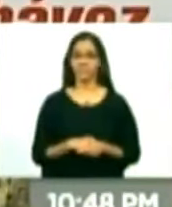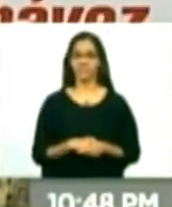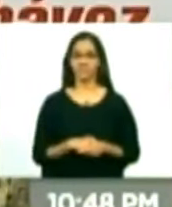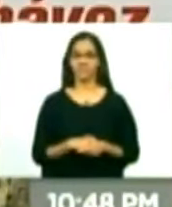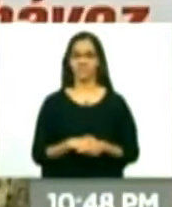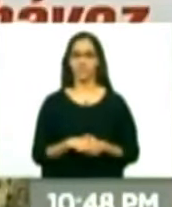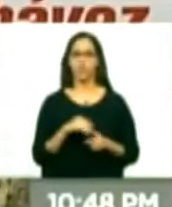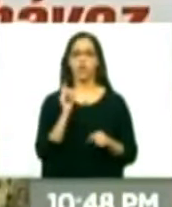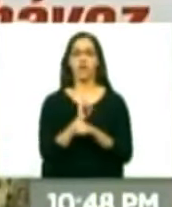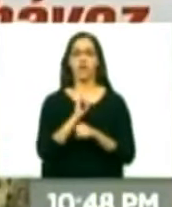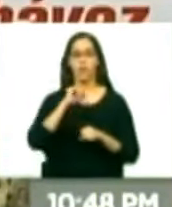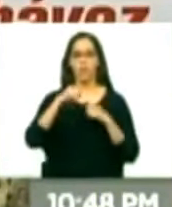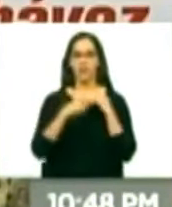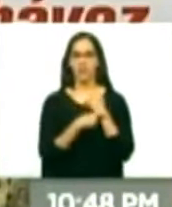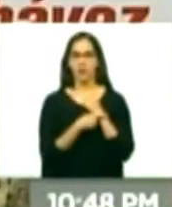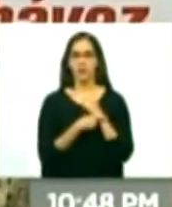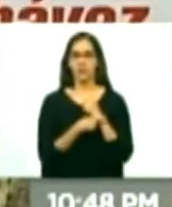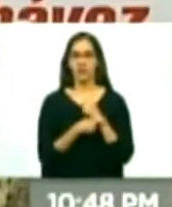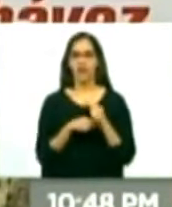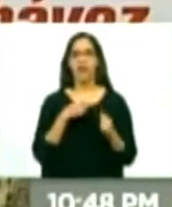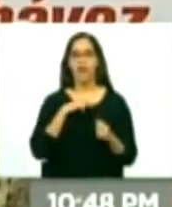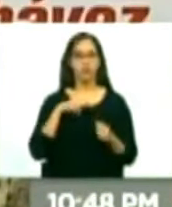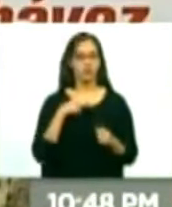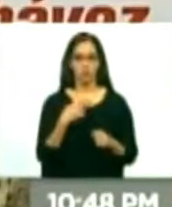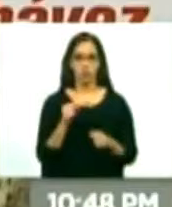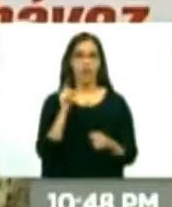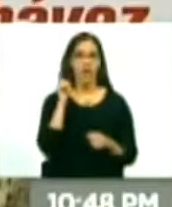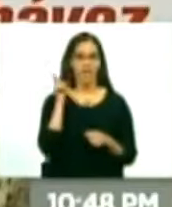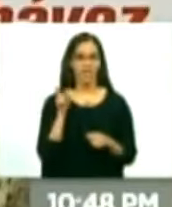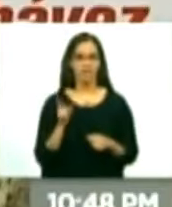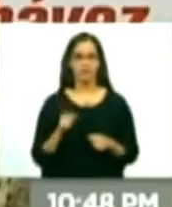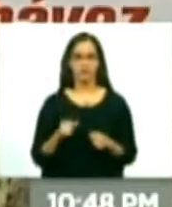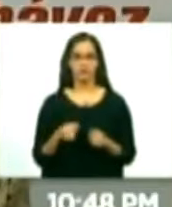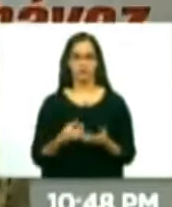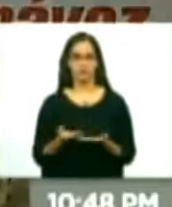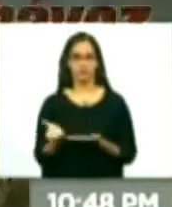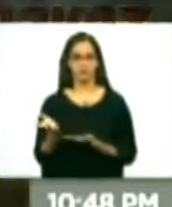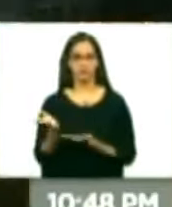Los engaños de Juanito. A nosotros no, a ellos, plomo.